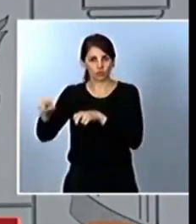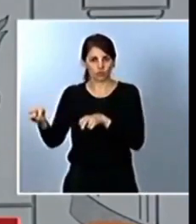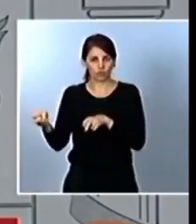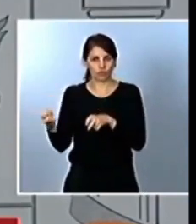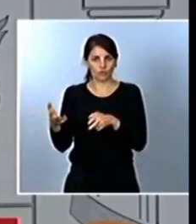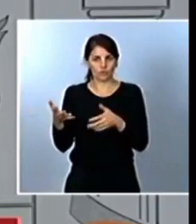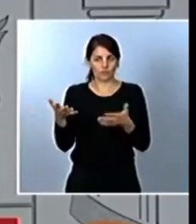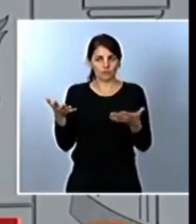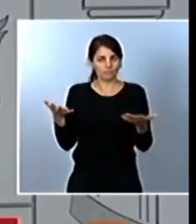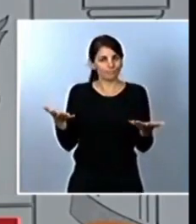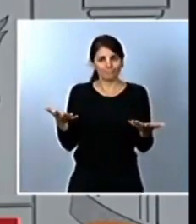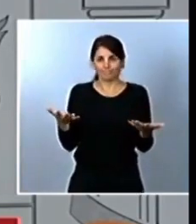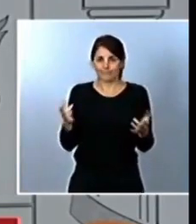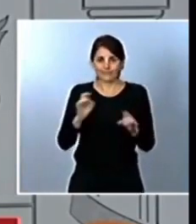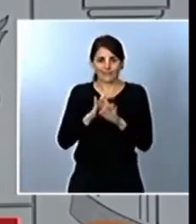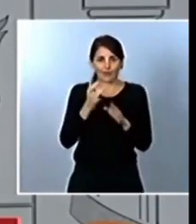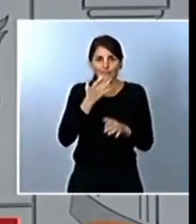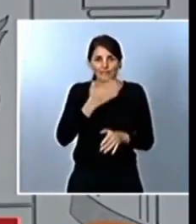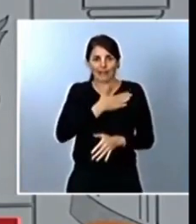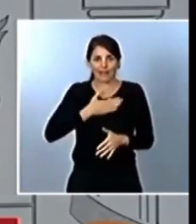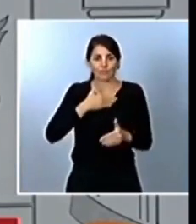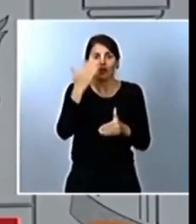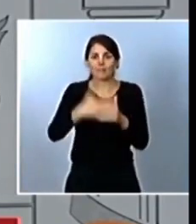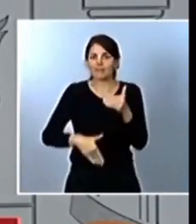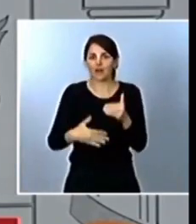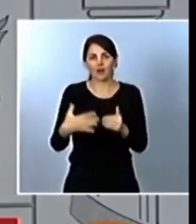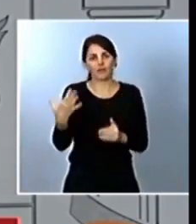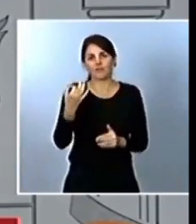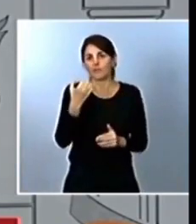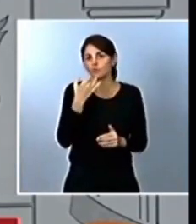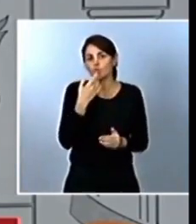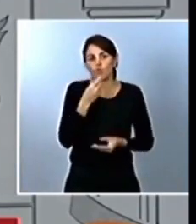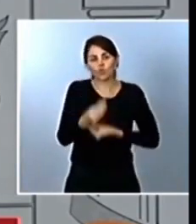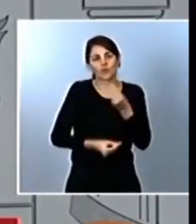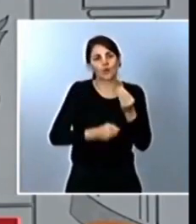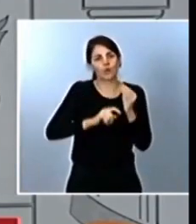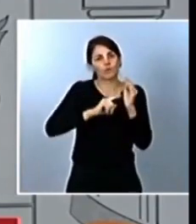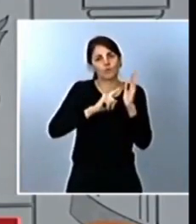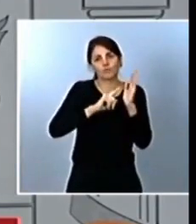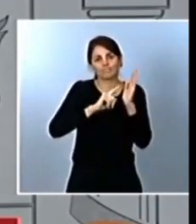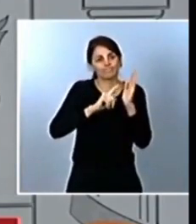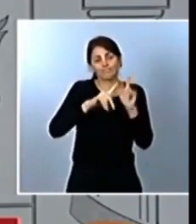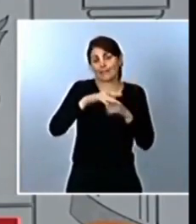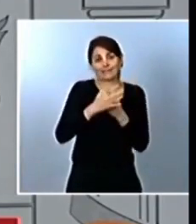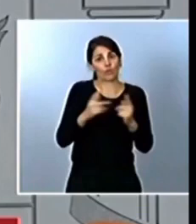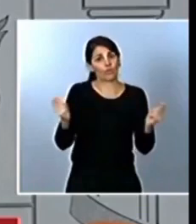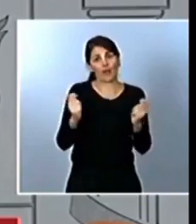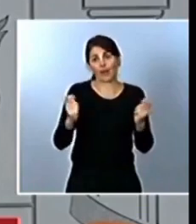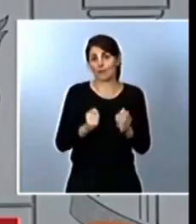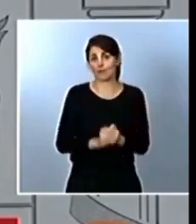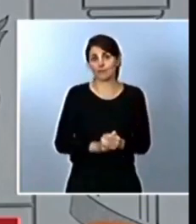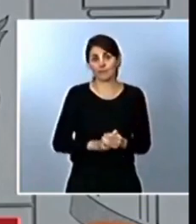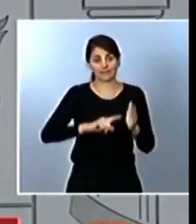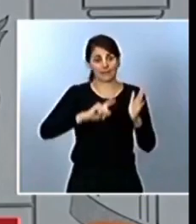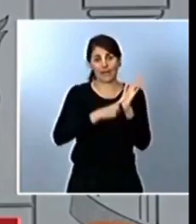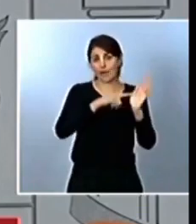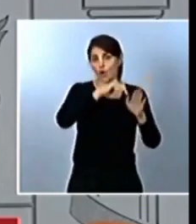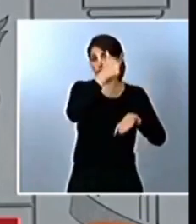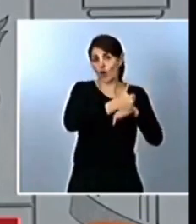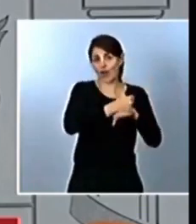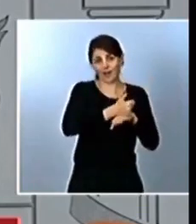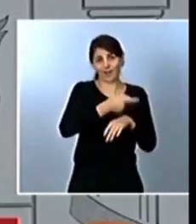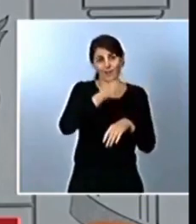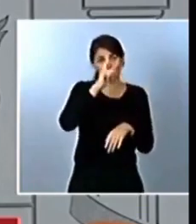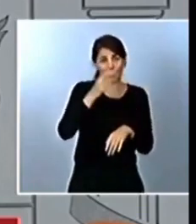las garantías constitucionales. Y eso es, lógicamente, el estado de alarma y la ley orgánica que en el año 81 ya hacía